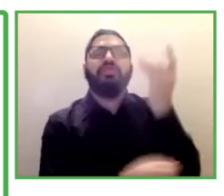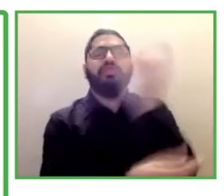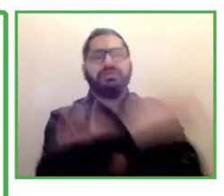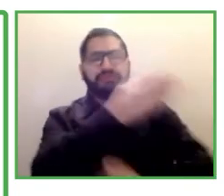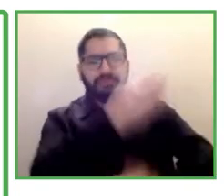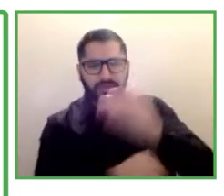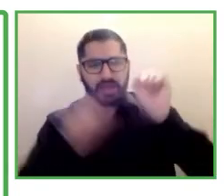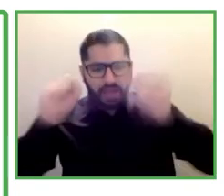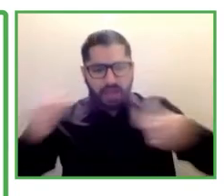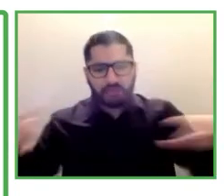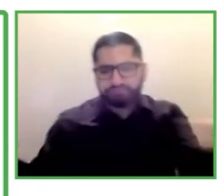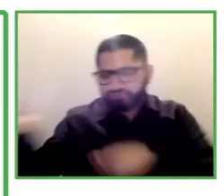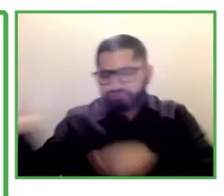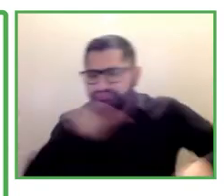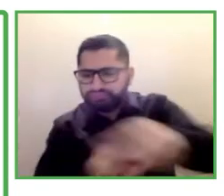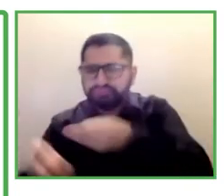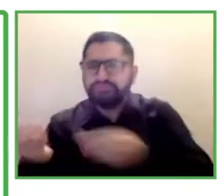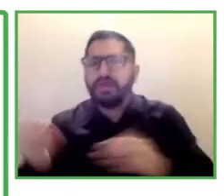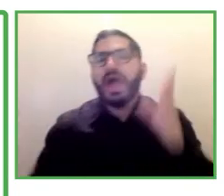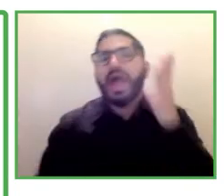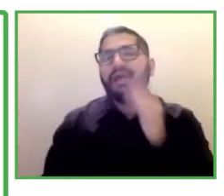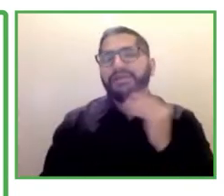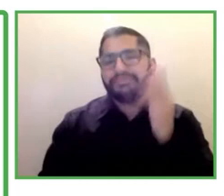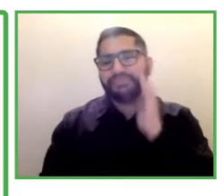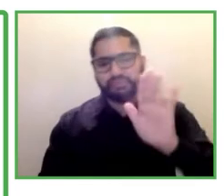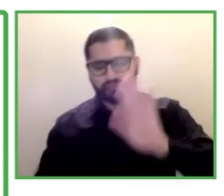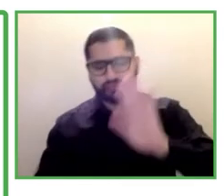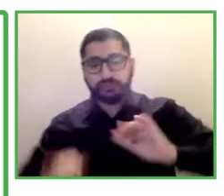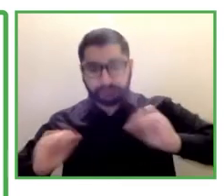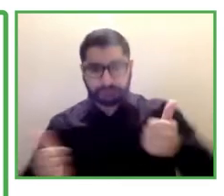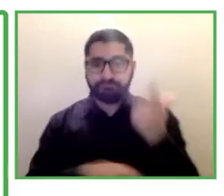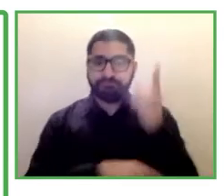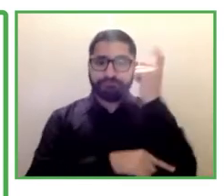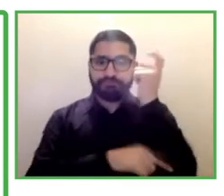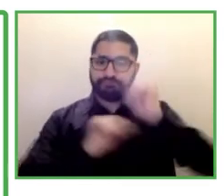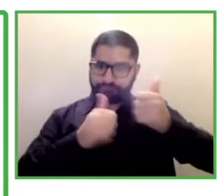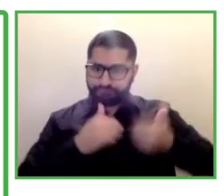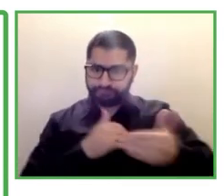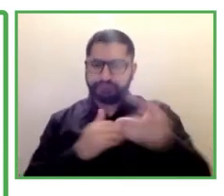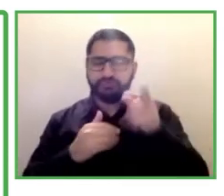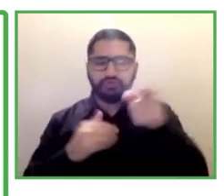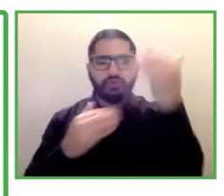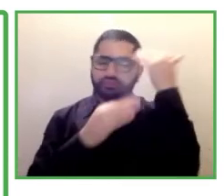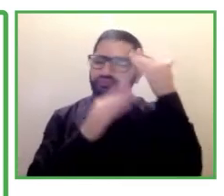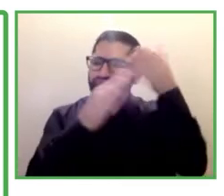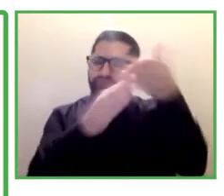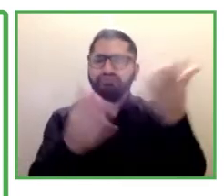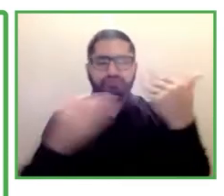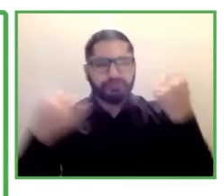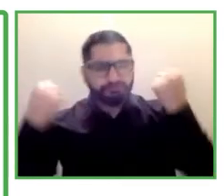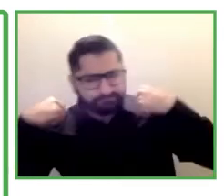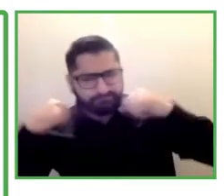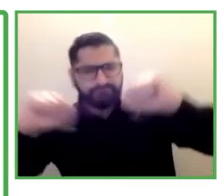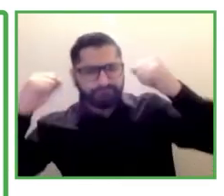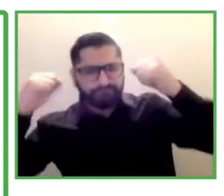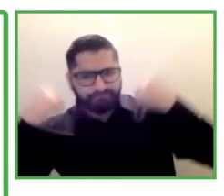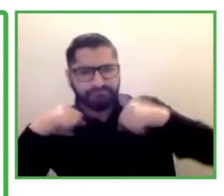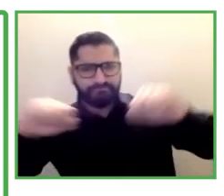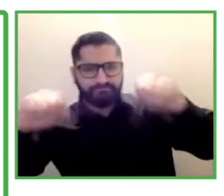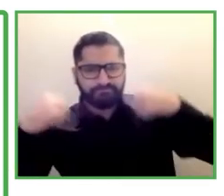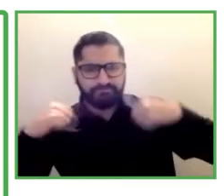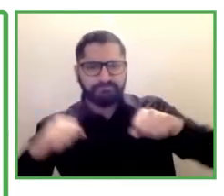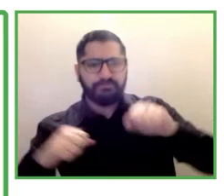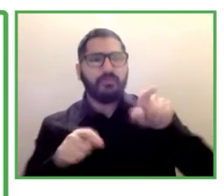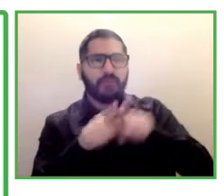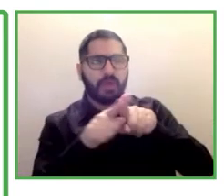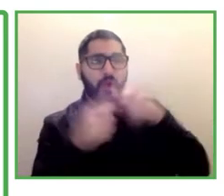ofreciendo o implementando prácticas o experiencias laborales con personas para personas con discapacidad como una puerta